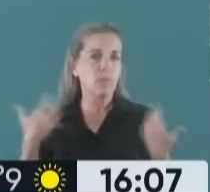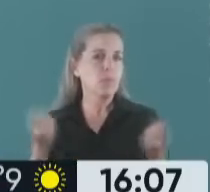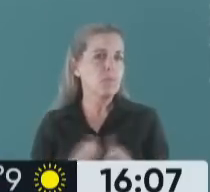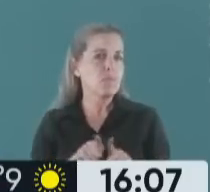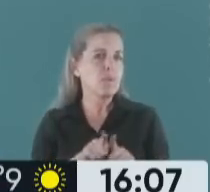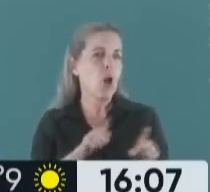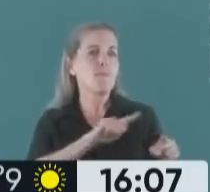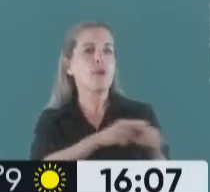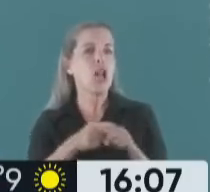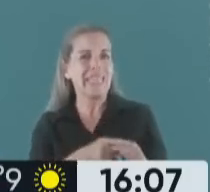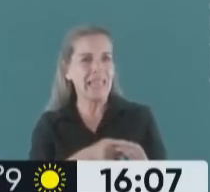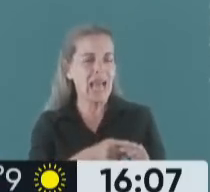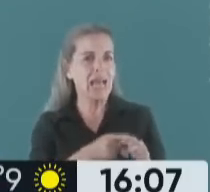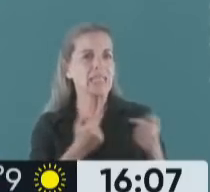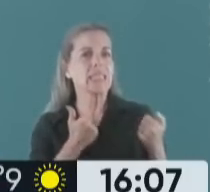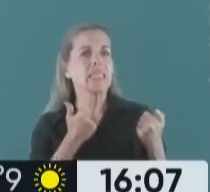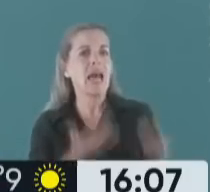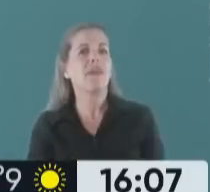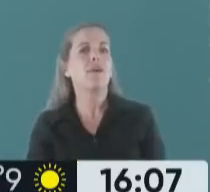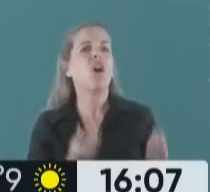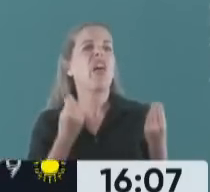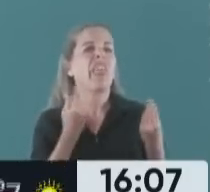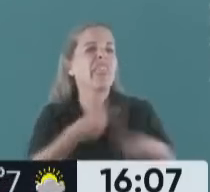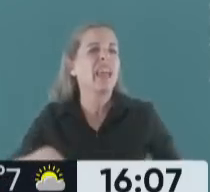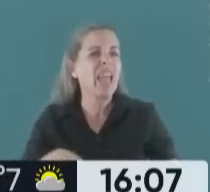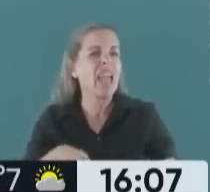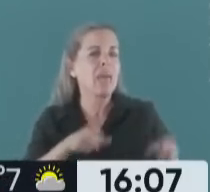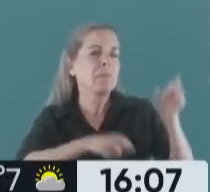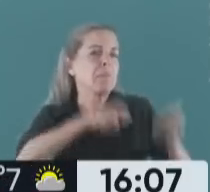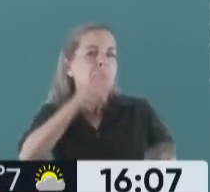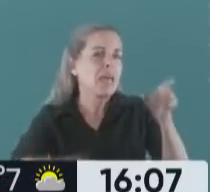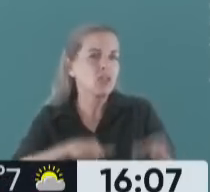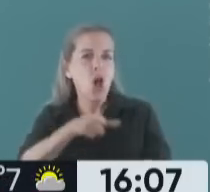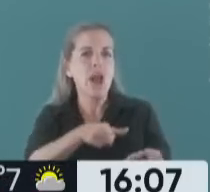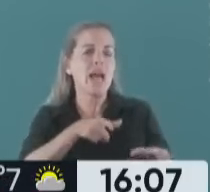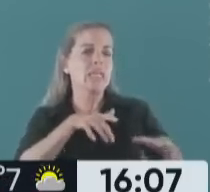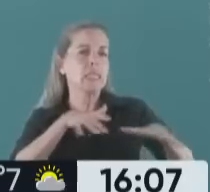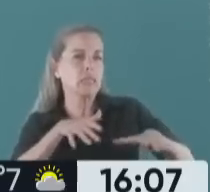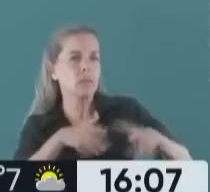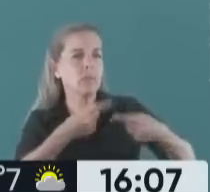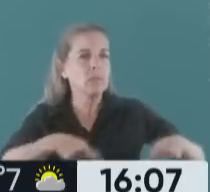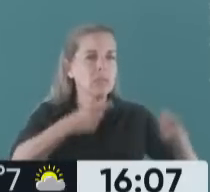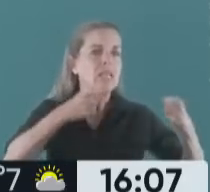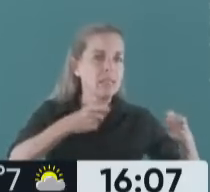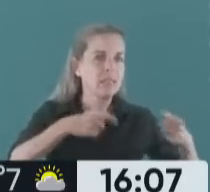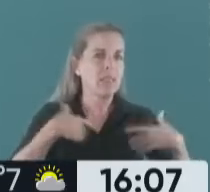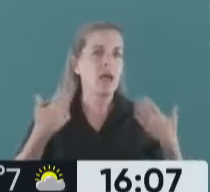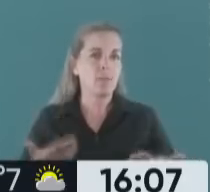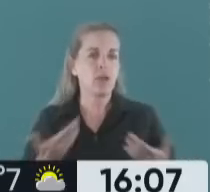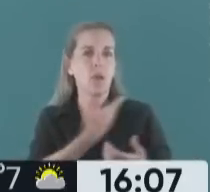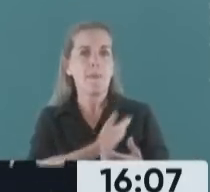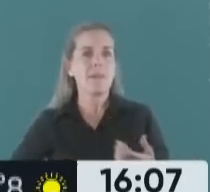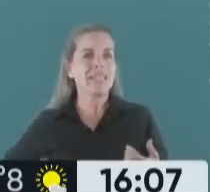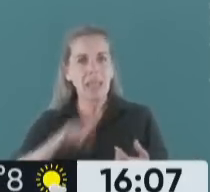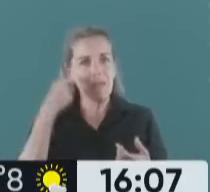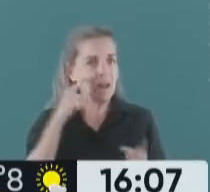vayan en favor de las grandes mayorías o de los ciudadanos y ciudadanas en situación de vulnerabilidad. Con lo cual, el presidente